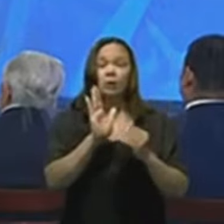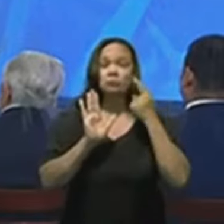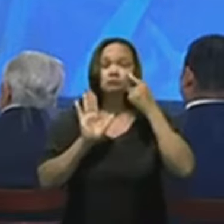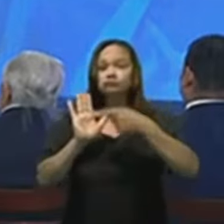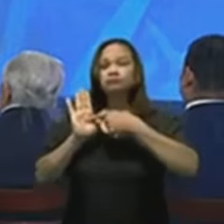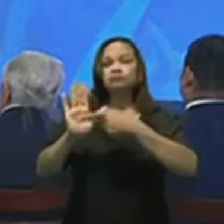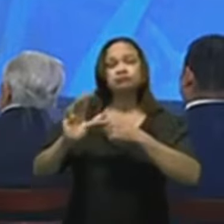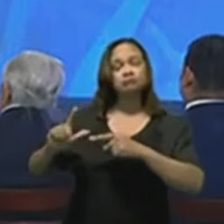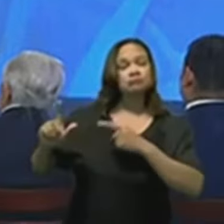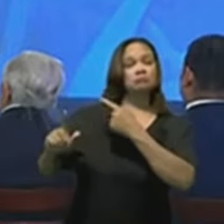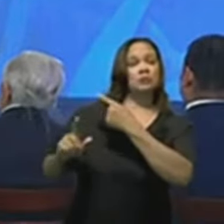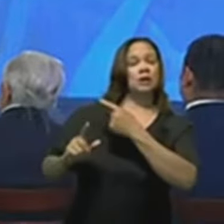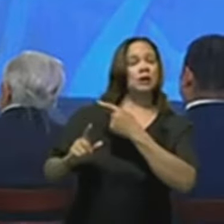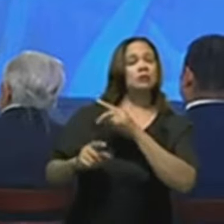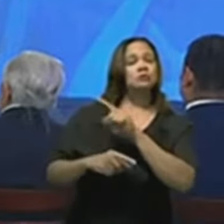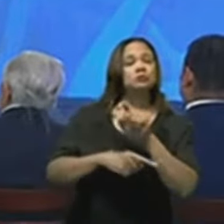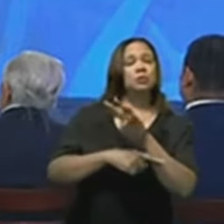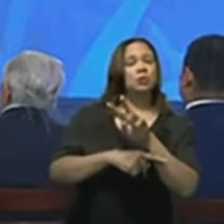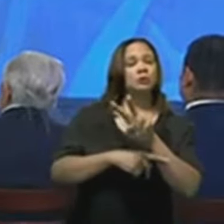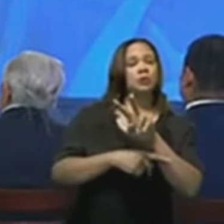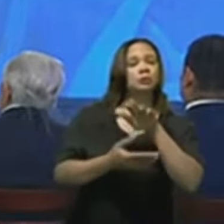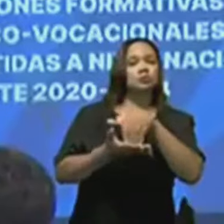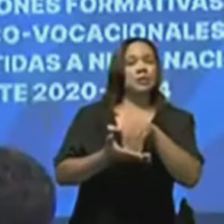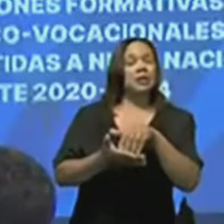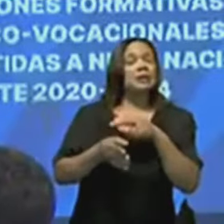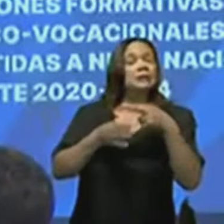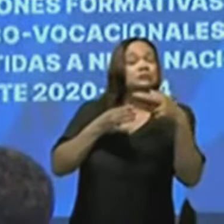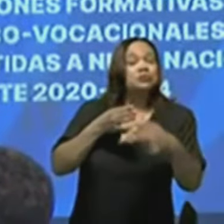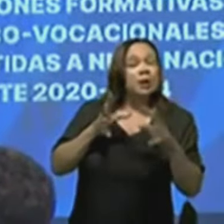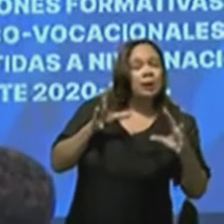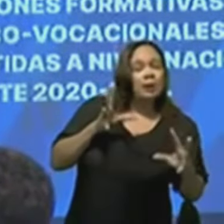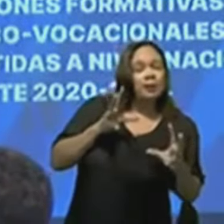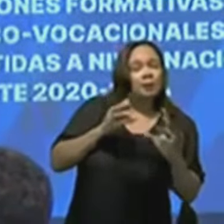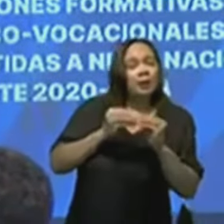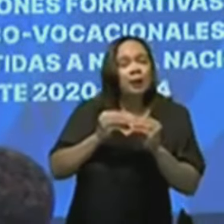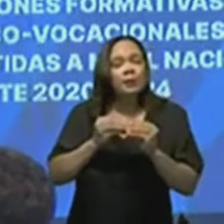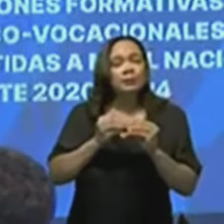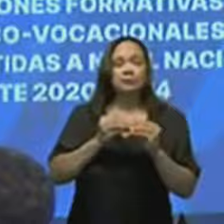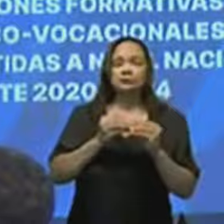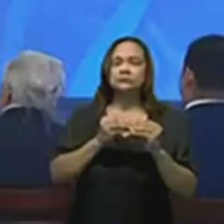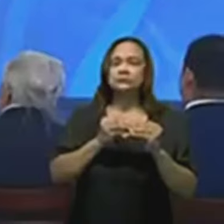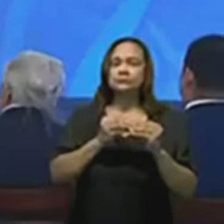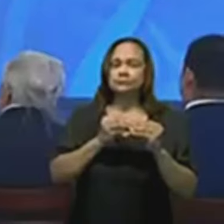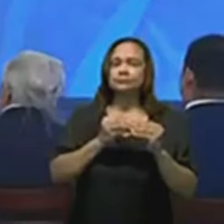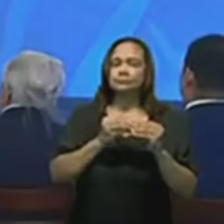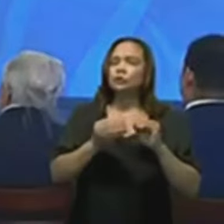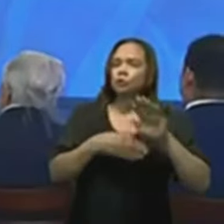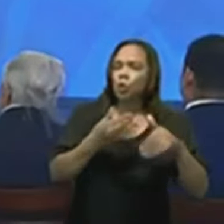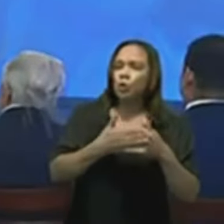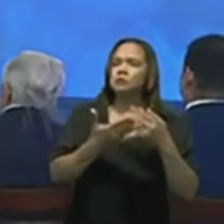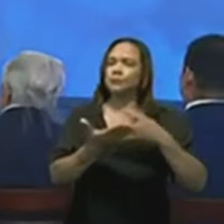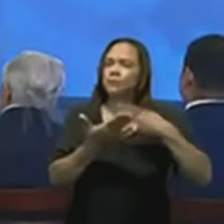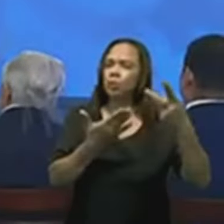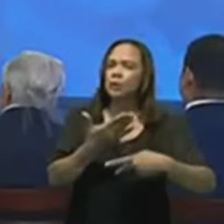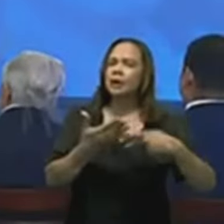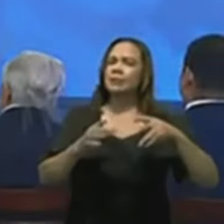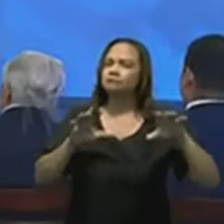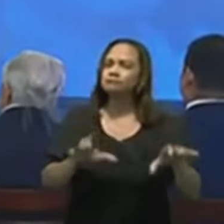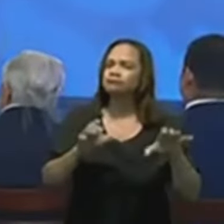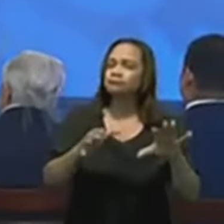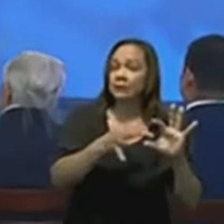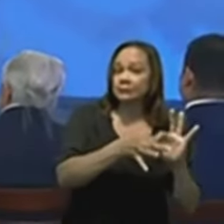hablara de cada uno de esos programas y cómo eso hace conexión con capacitación con toda una serie